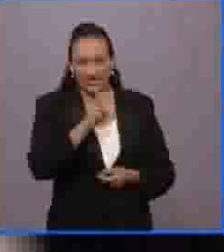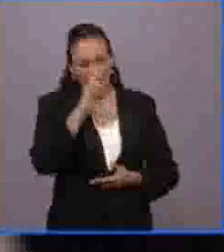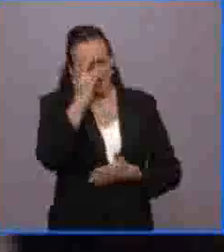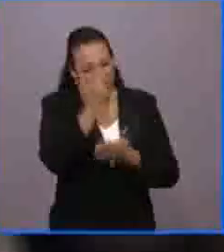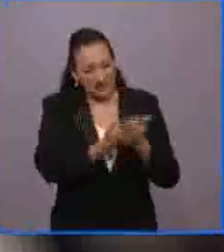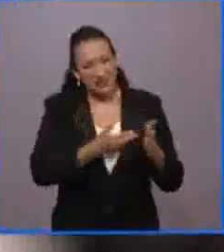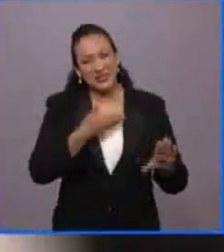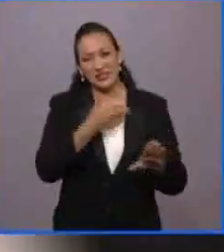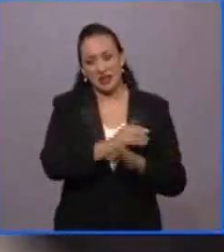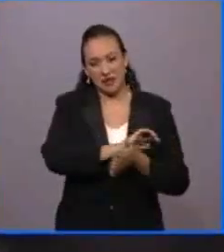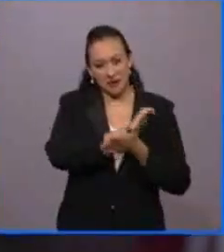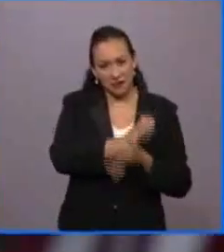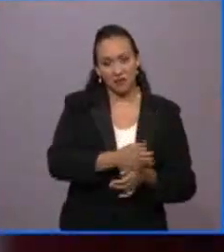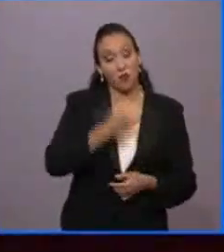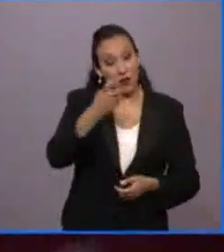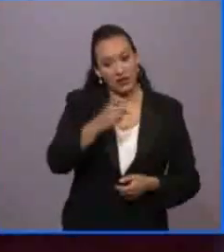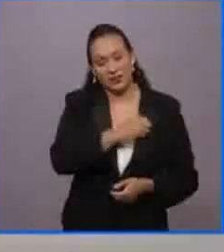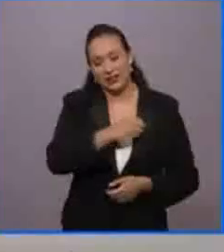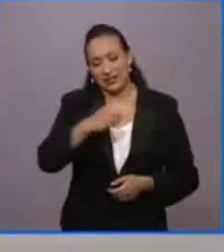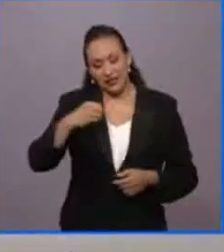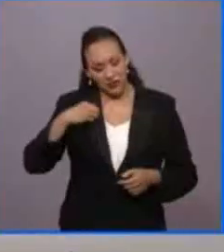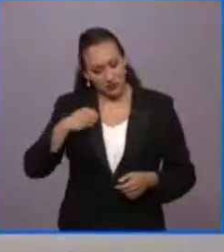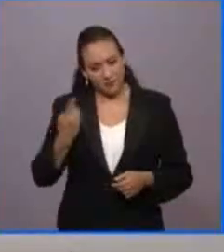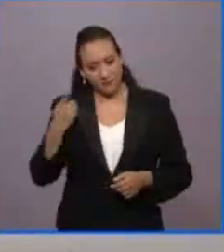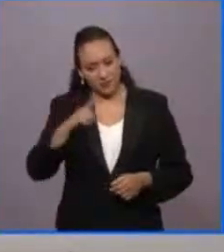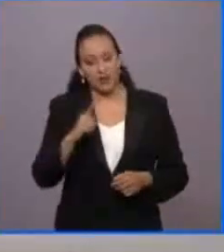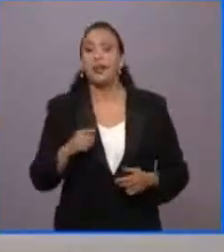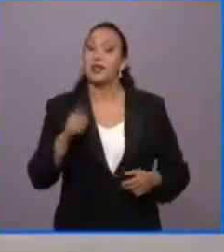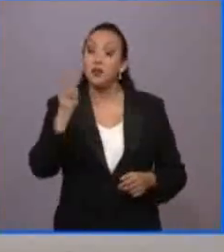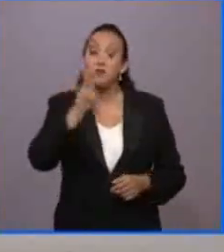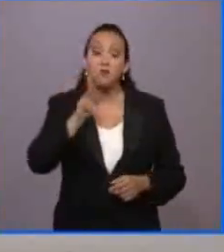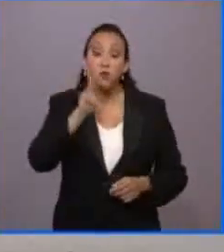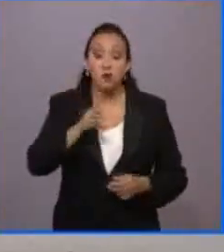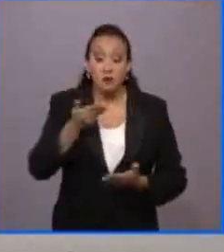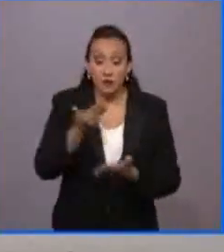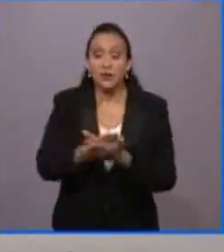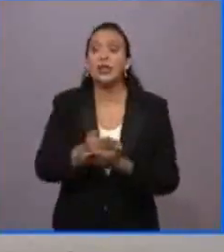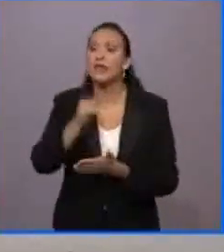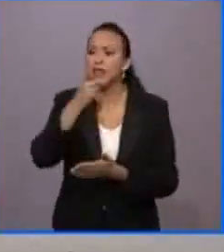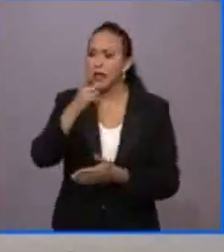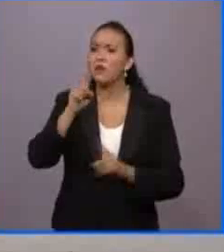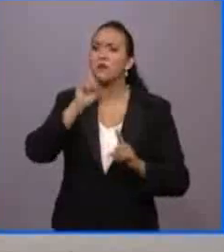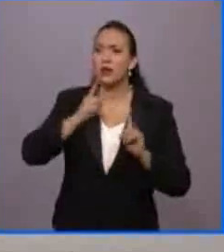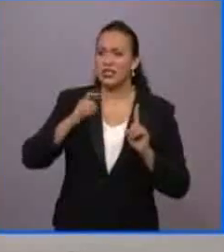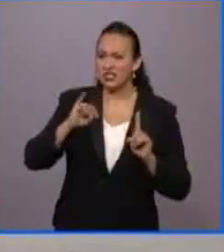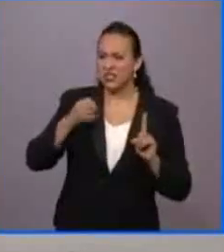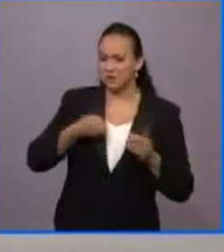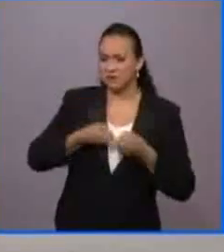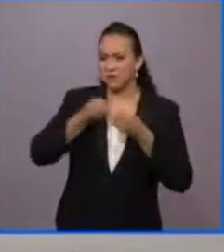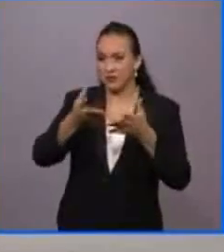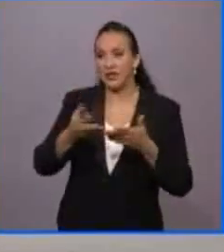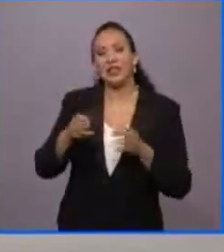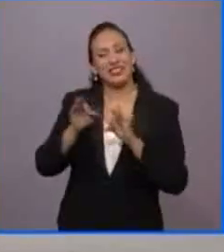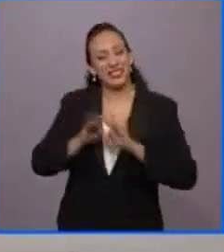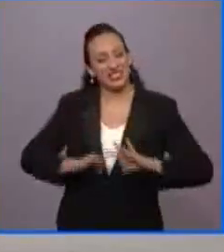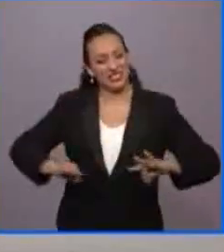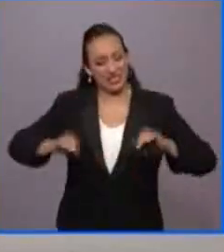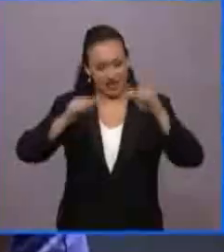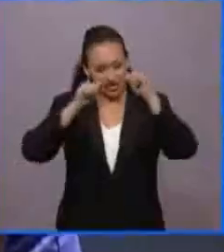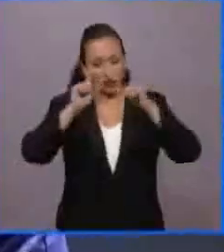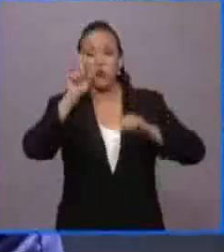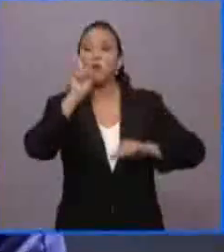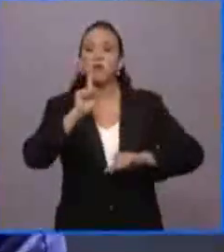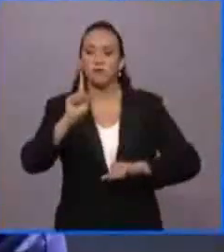sino obligatorio darle un valor fundamental a la declaración de la víctima de un delito sexual, con mayor razón es admisible